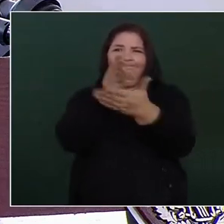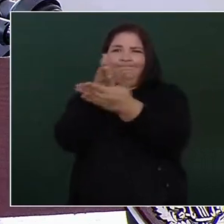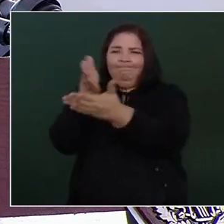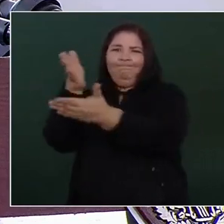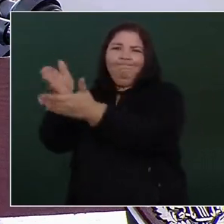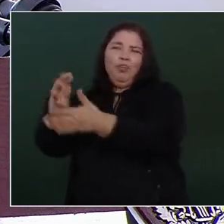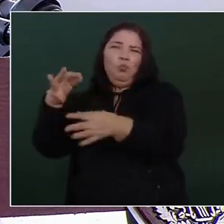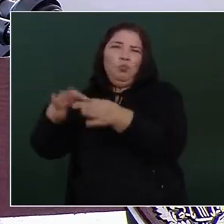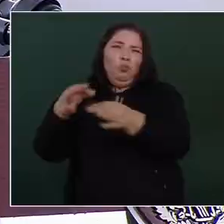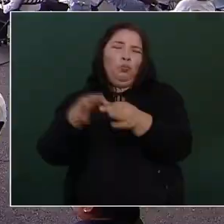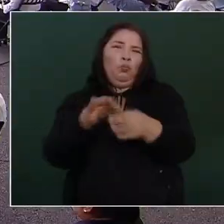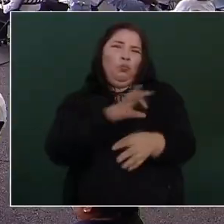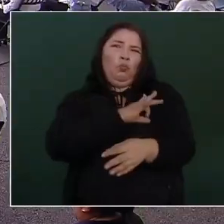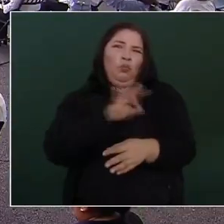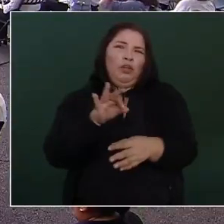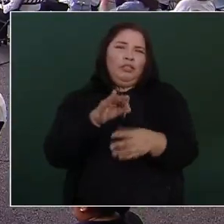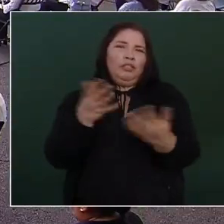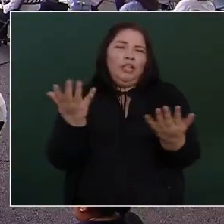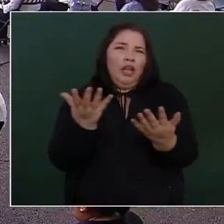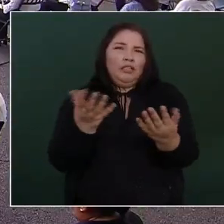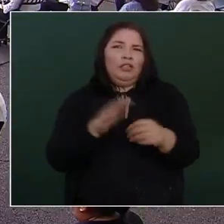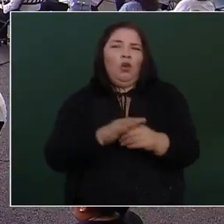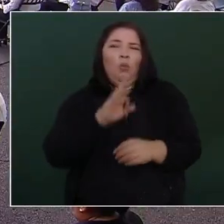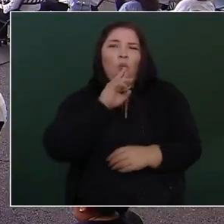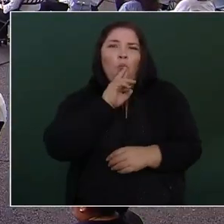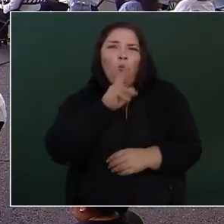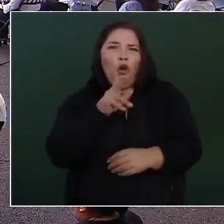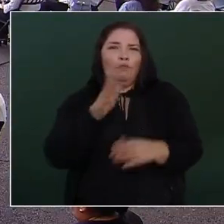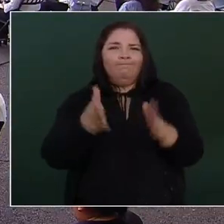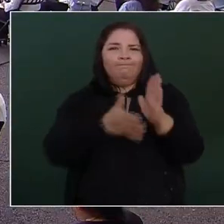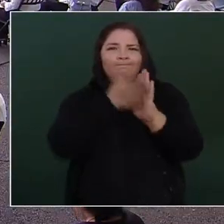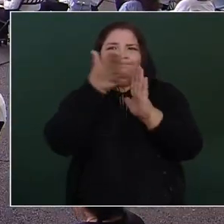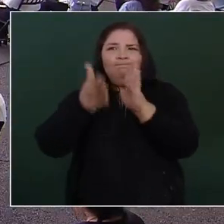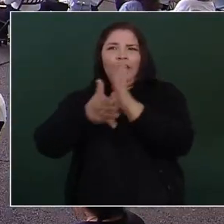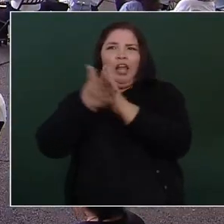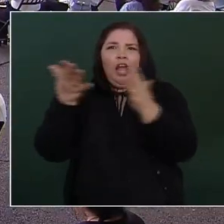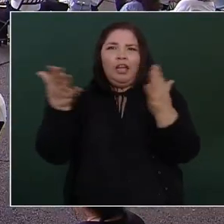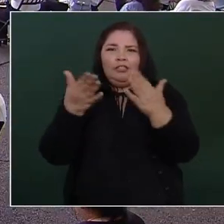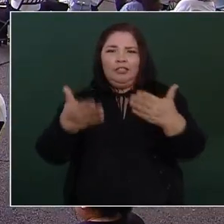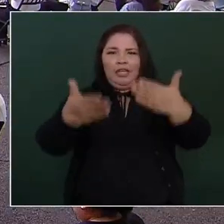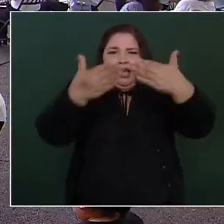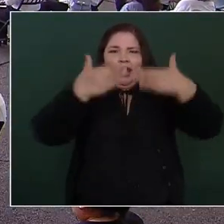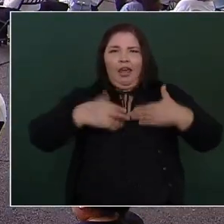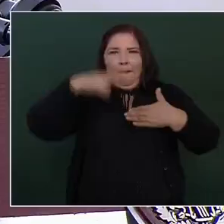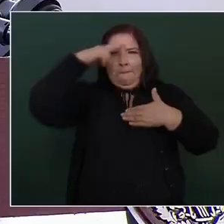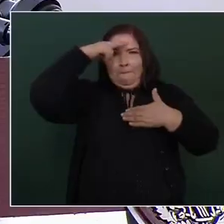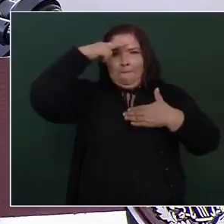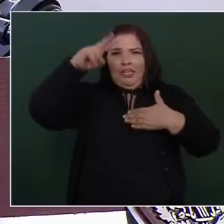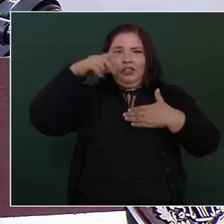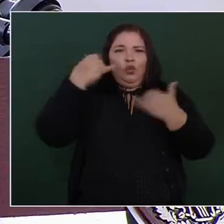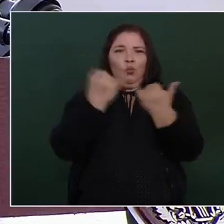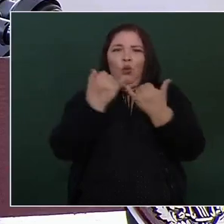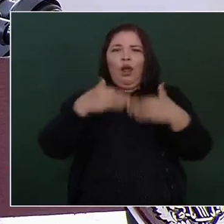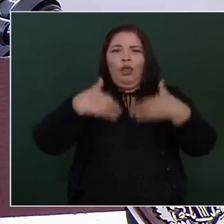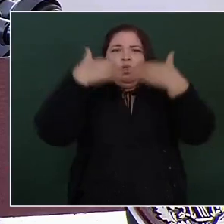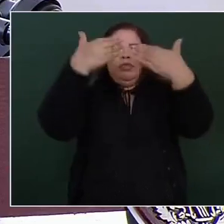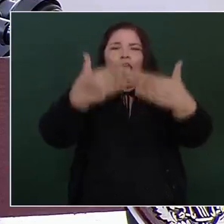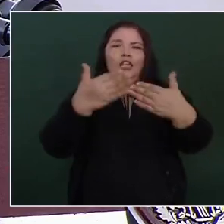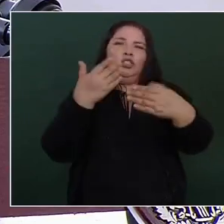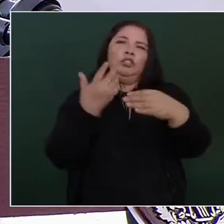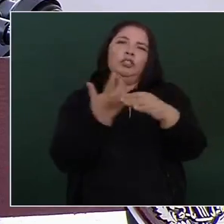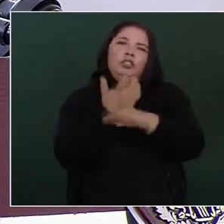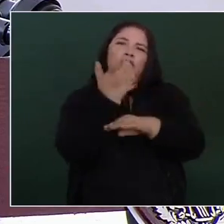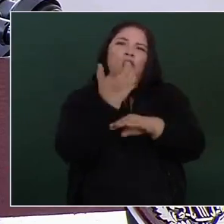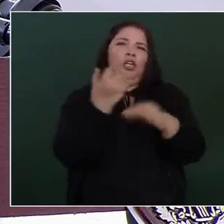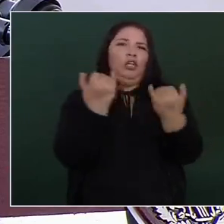puntos de entrada que la idea es mejorar la infraestructura del lado mexicano y también del lado norteamericano. En Tijuana,